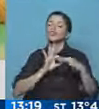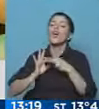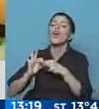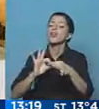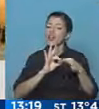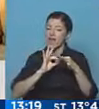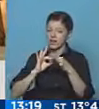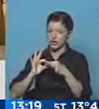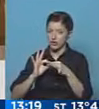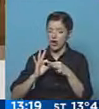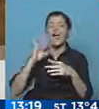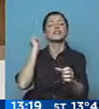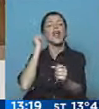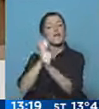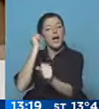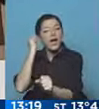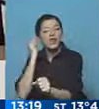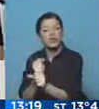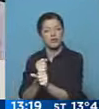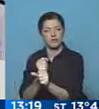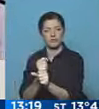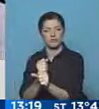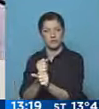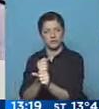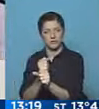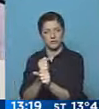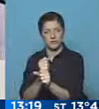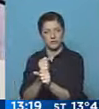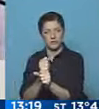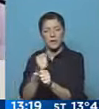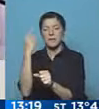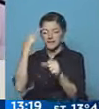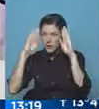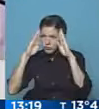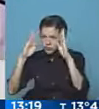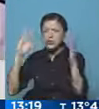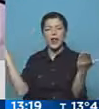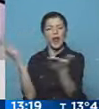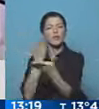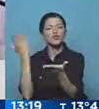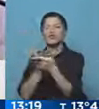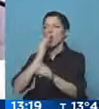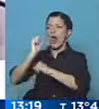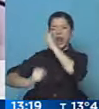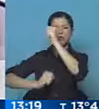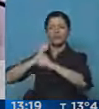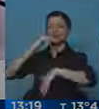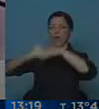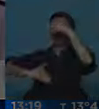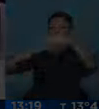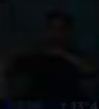solidarios, trabajadores, jugados por la producción, por la industria, el crecimiento y el desarrollo.